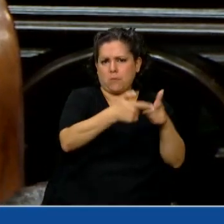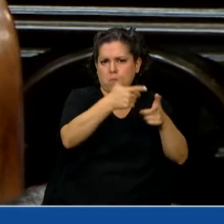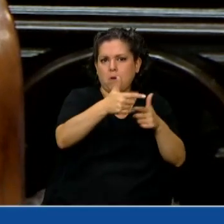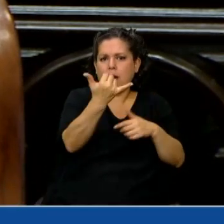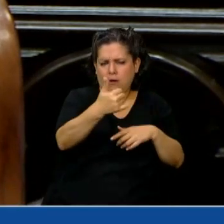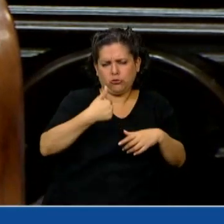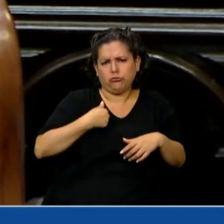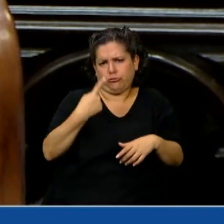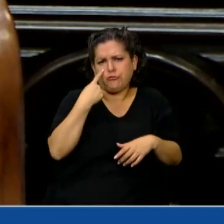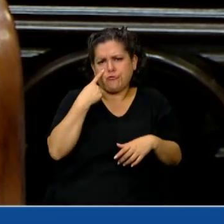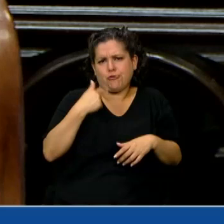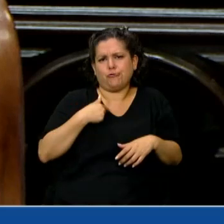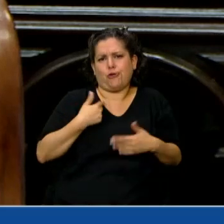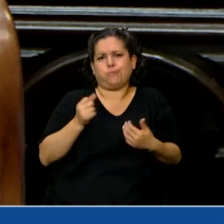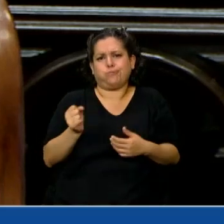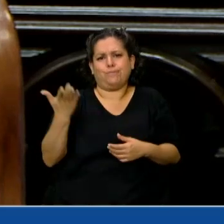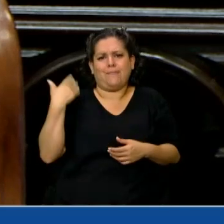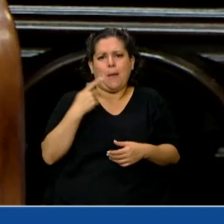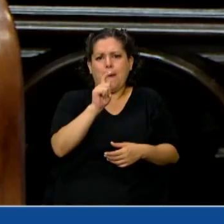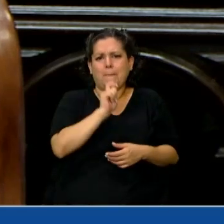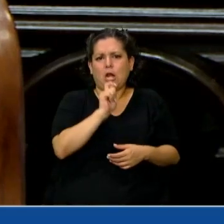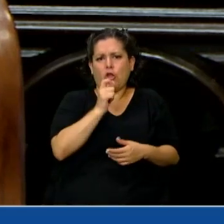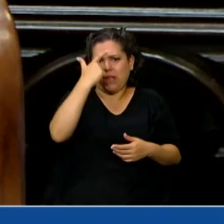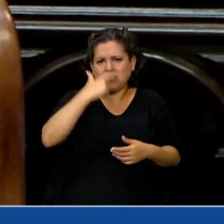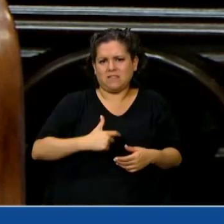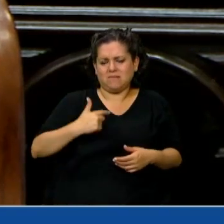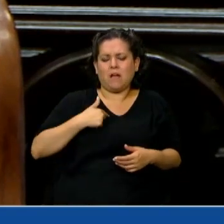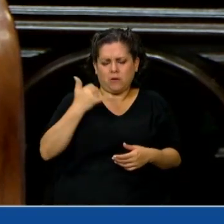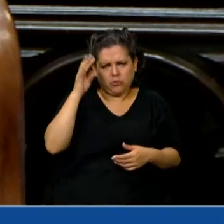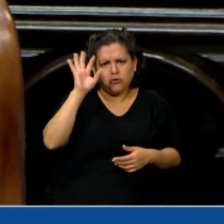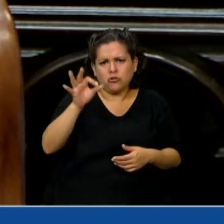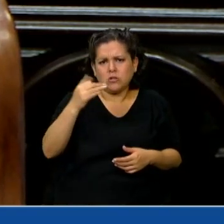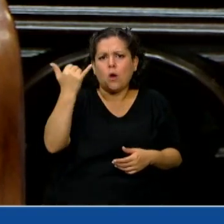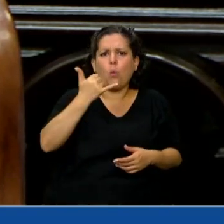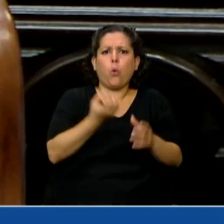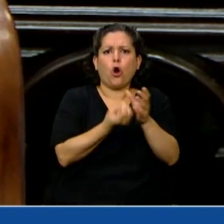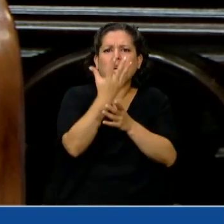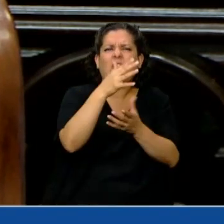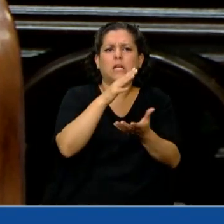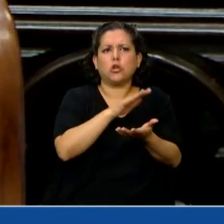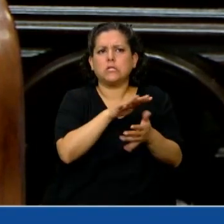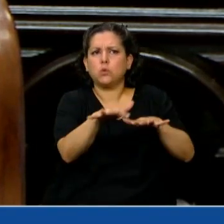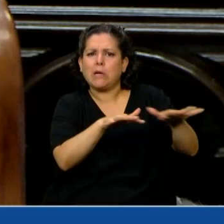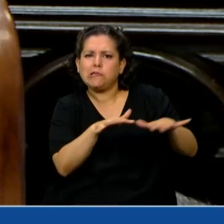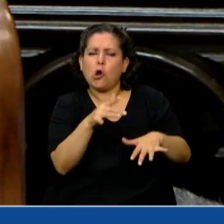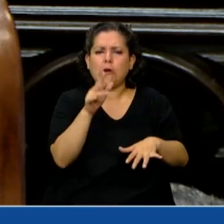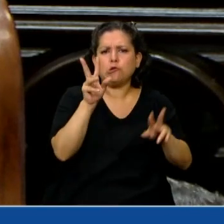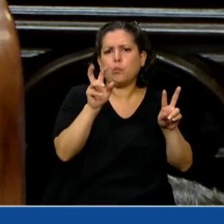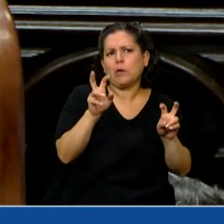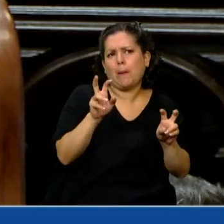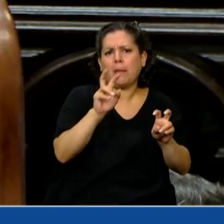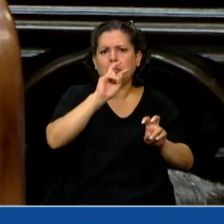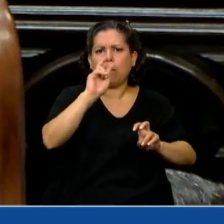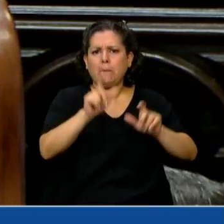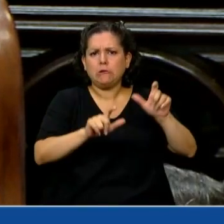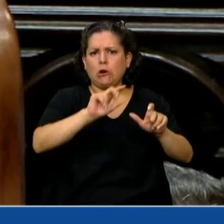yo conozco por mi labor periodística, casos de enfrentamientos inventados donde aparecían supuestamente